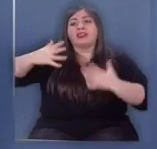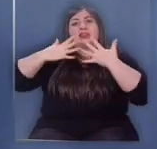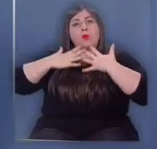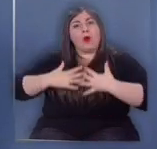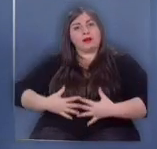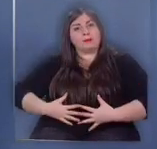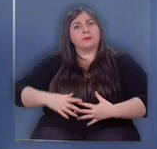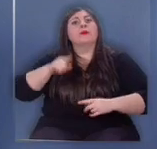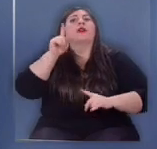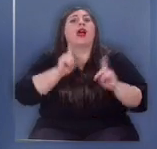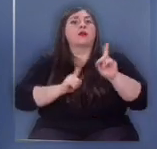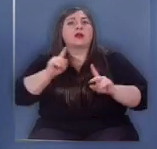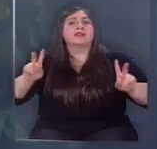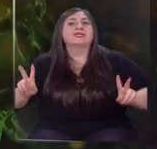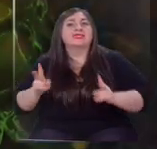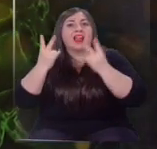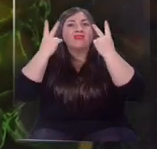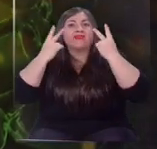el virus.